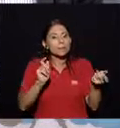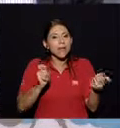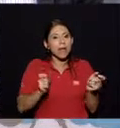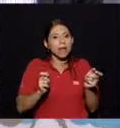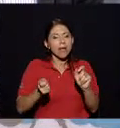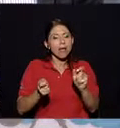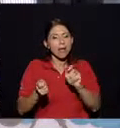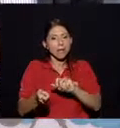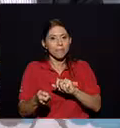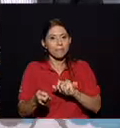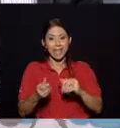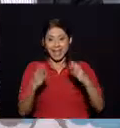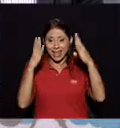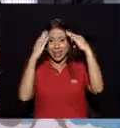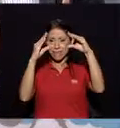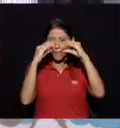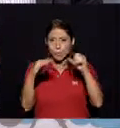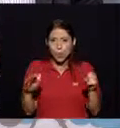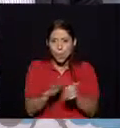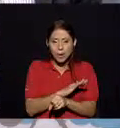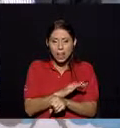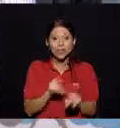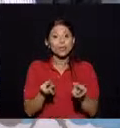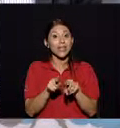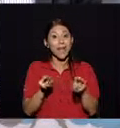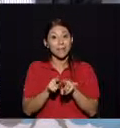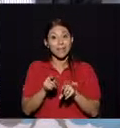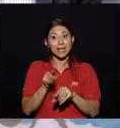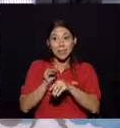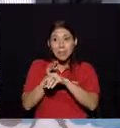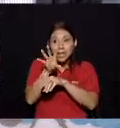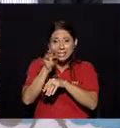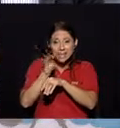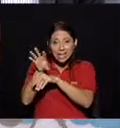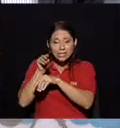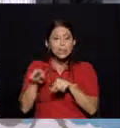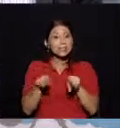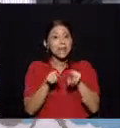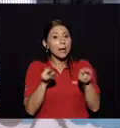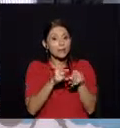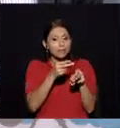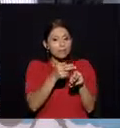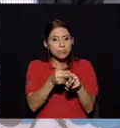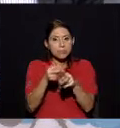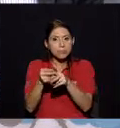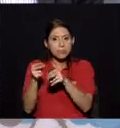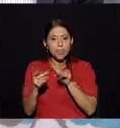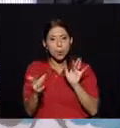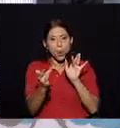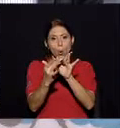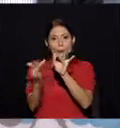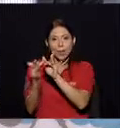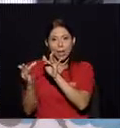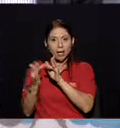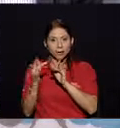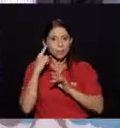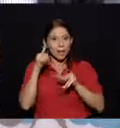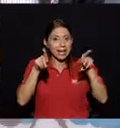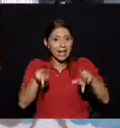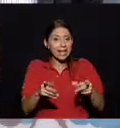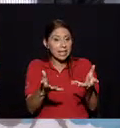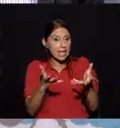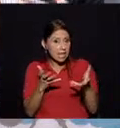cuidado. El informe completo, las presentaciones que utilizamos está también ahí, los contactos también del programa para que la gente que